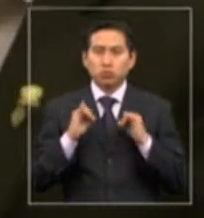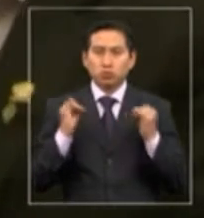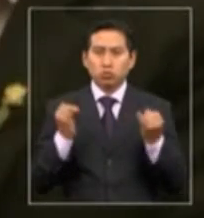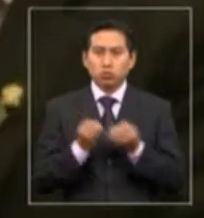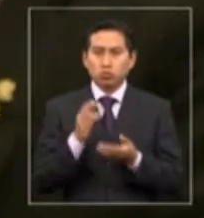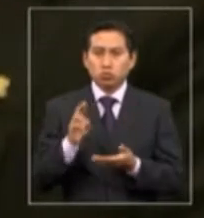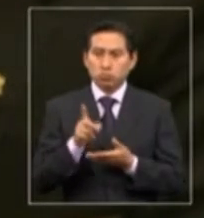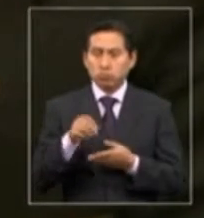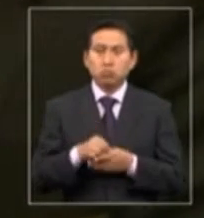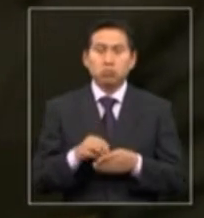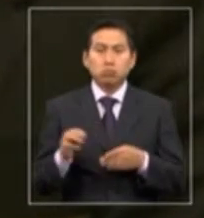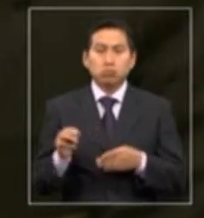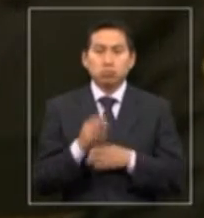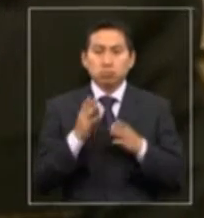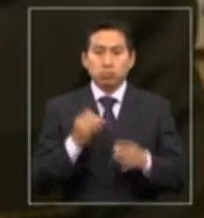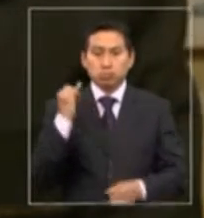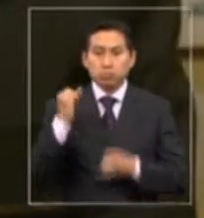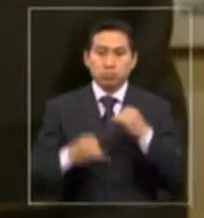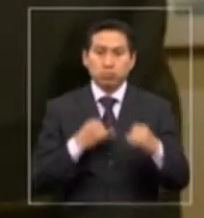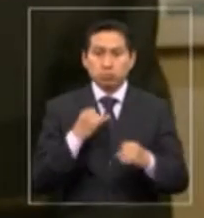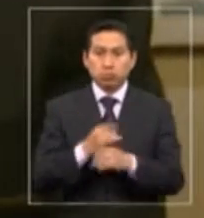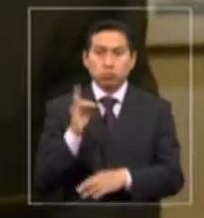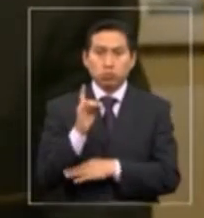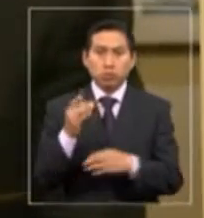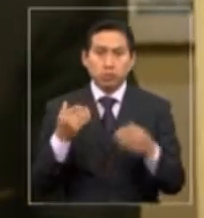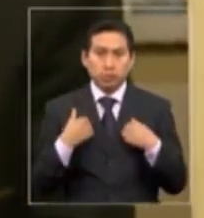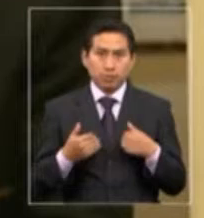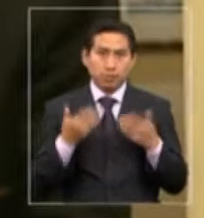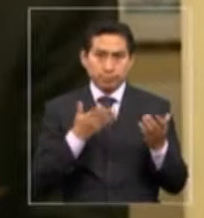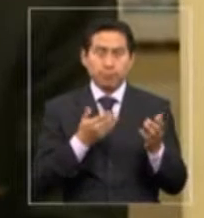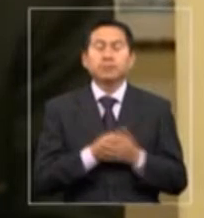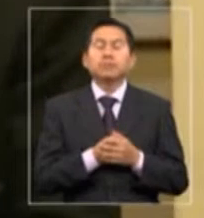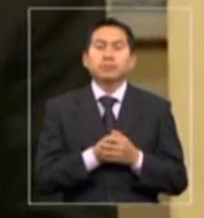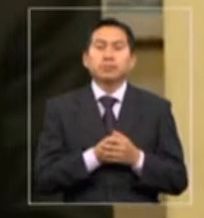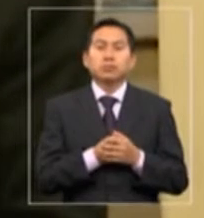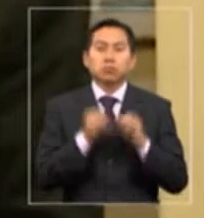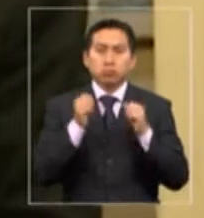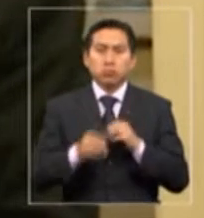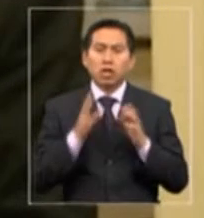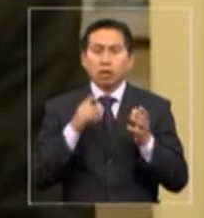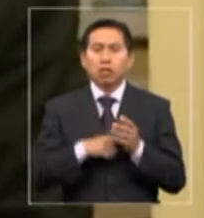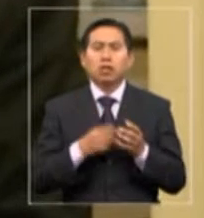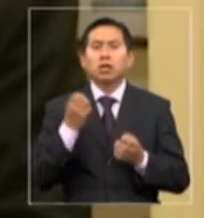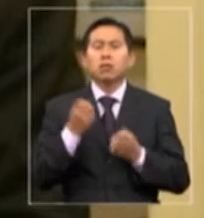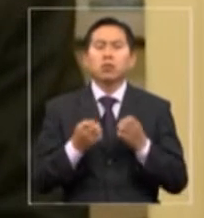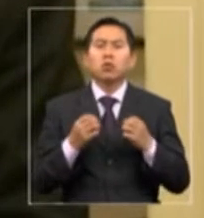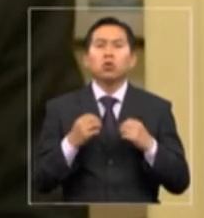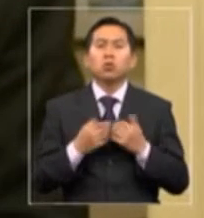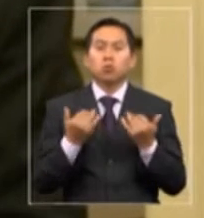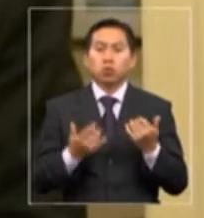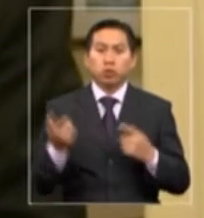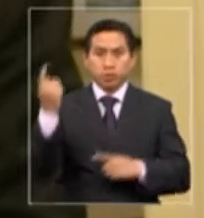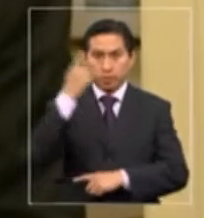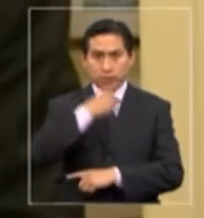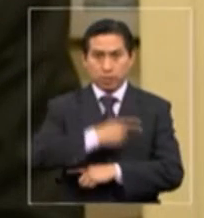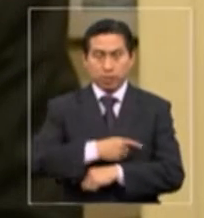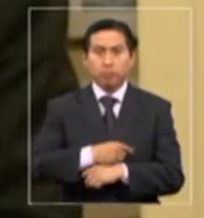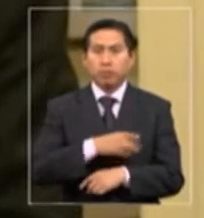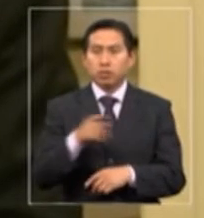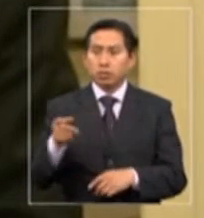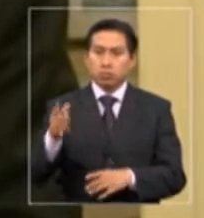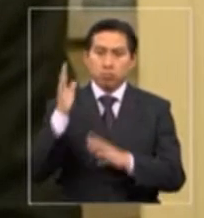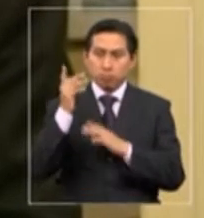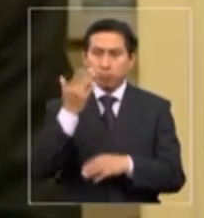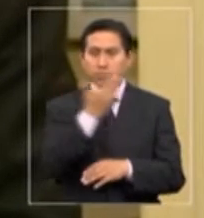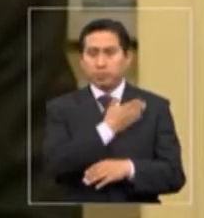ministro de Relaciones Exteriores, Diego Pari, para que nos comente acerca de la evaluación en esta primera jornada y la intervención